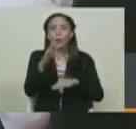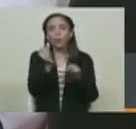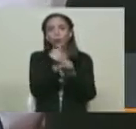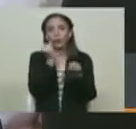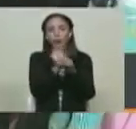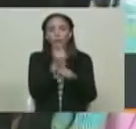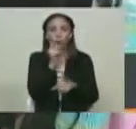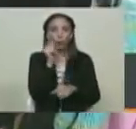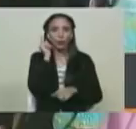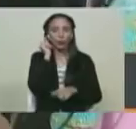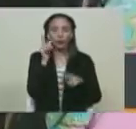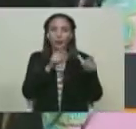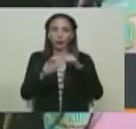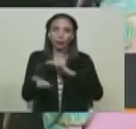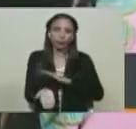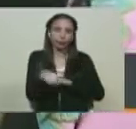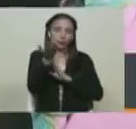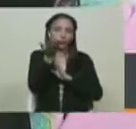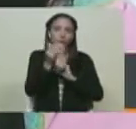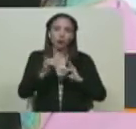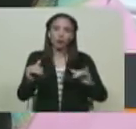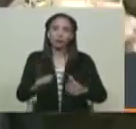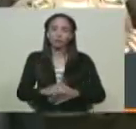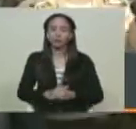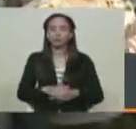del país. Naguará.